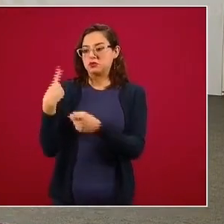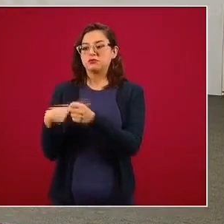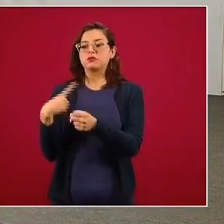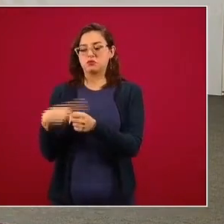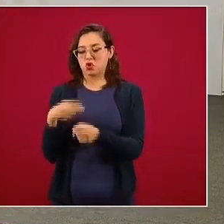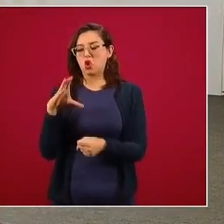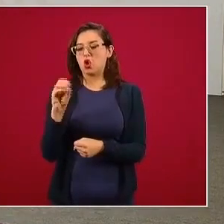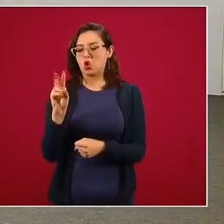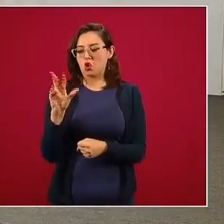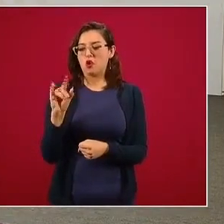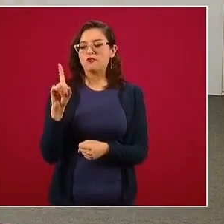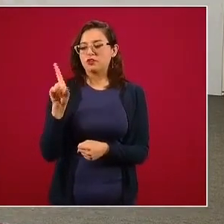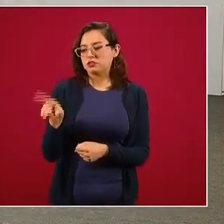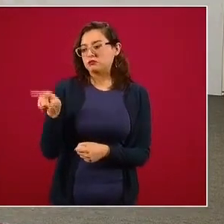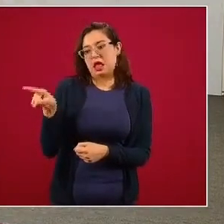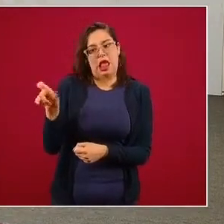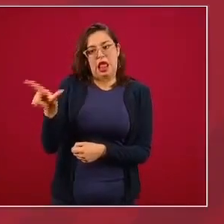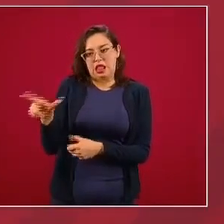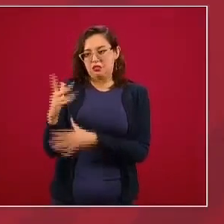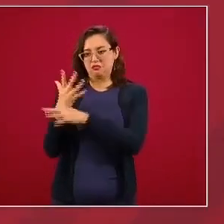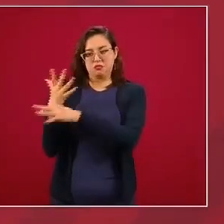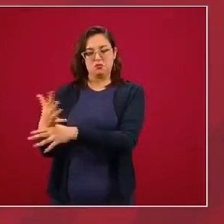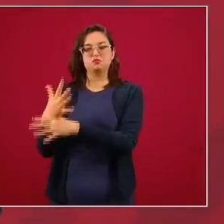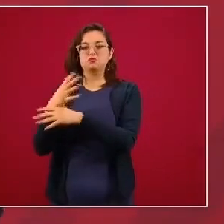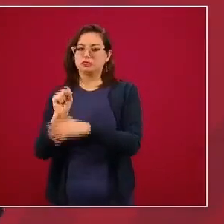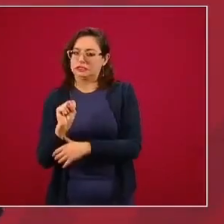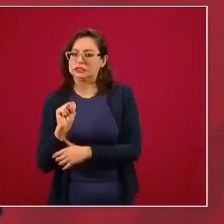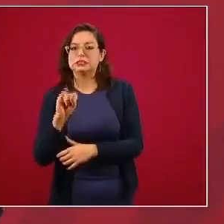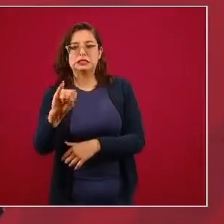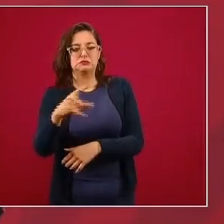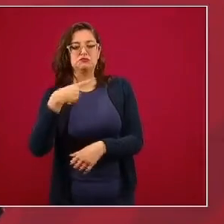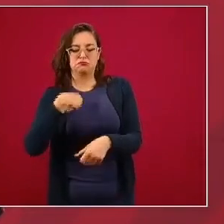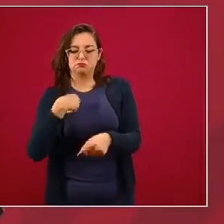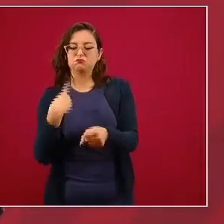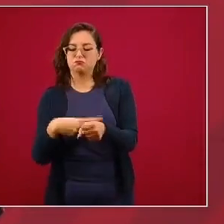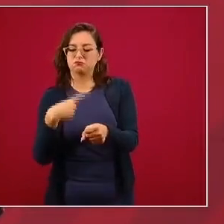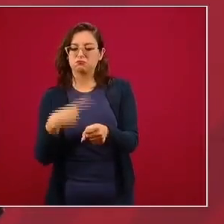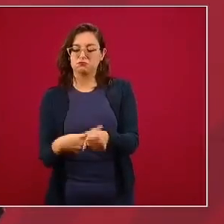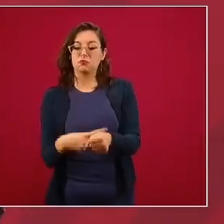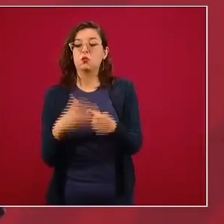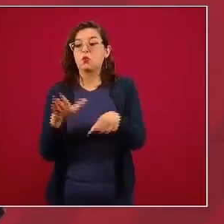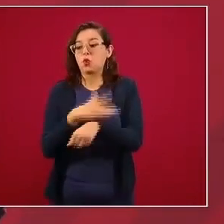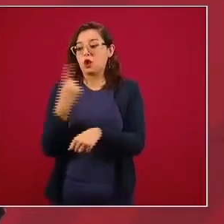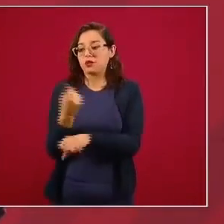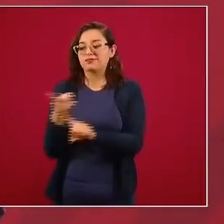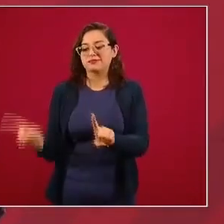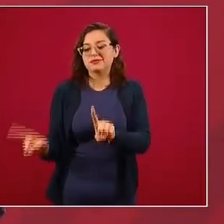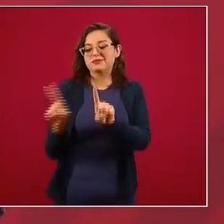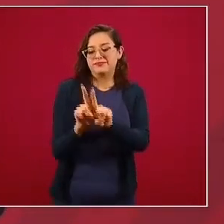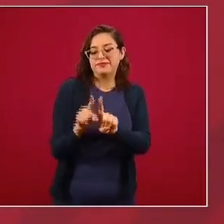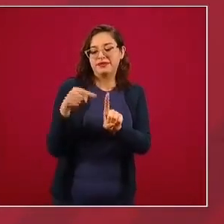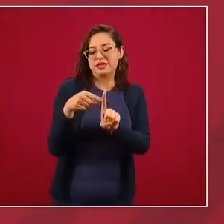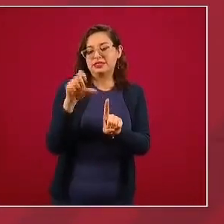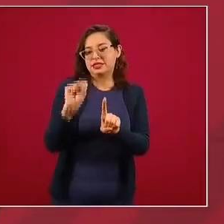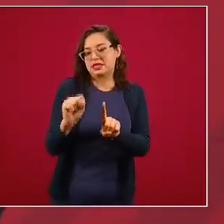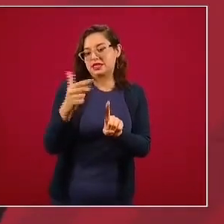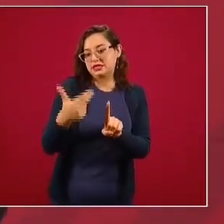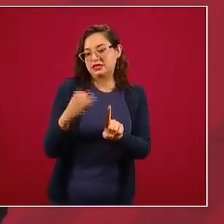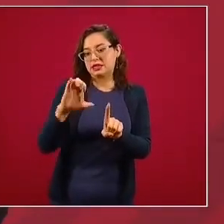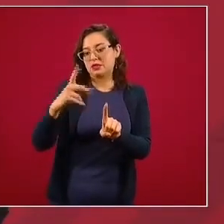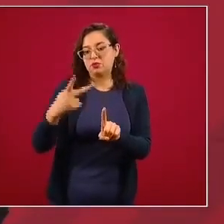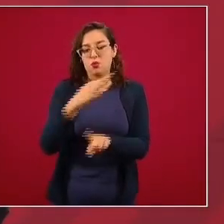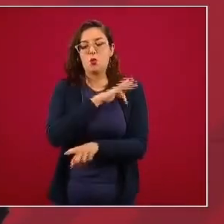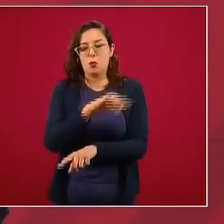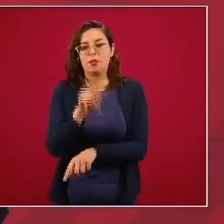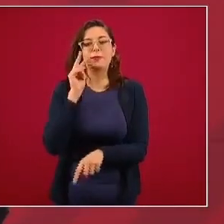él, tal como lo comunicó, dio positivo. Él es parte del estudio de contactos del secretario de Hacienda, como se ve en esa